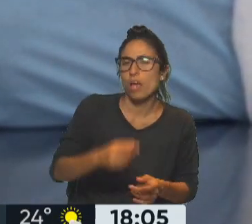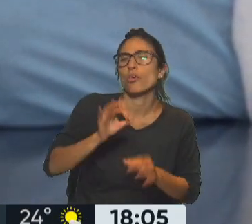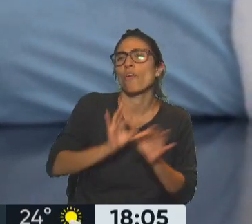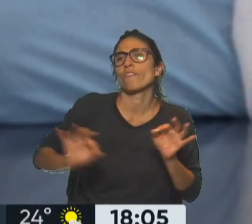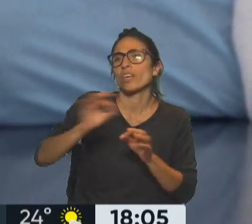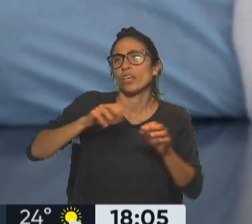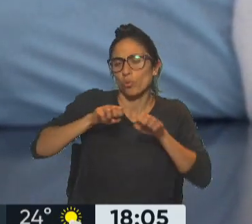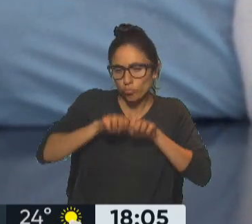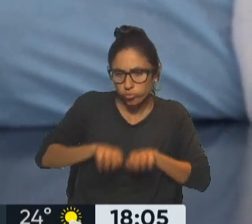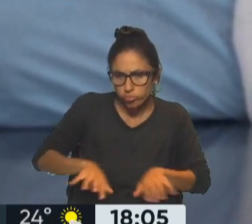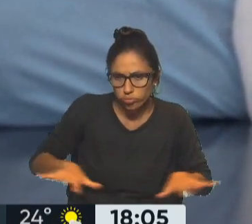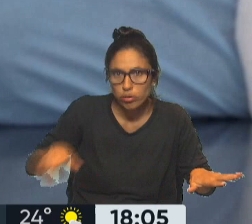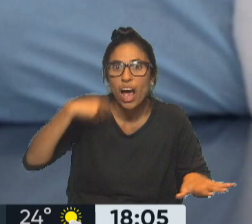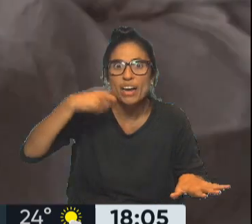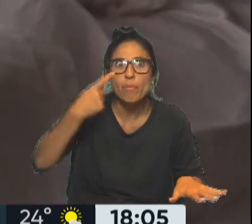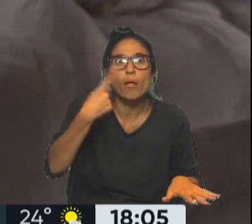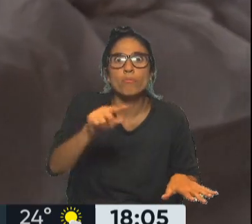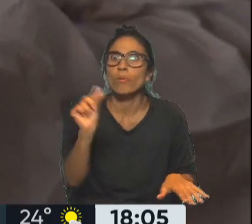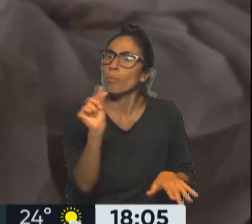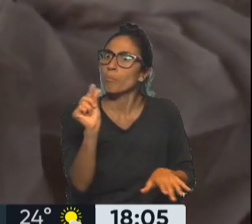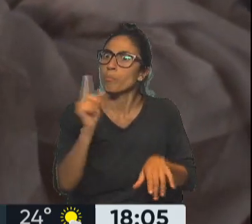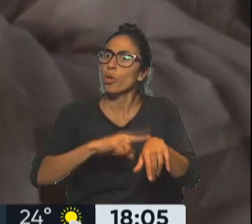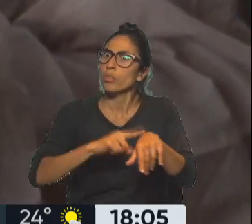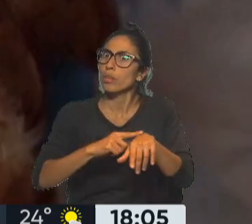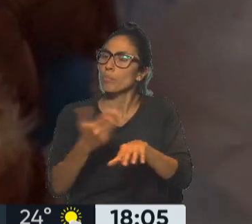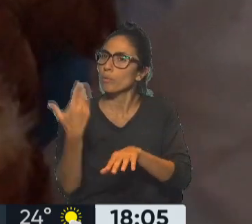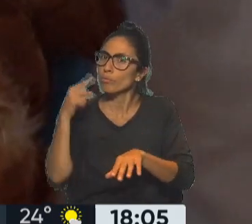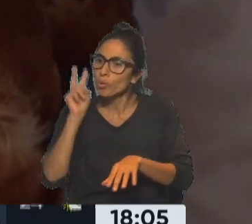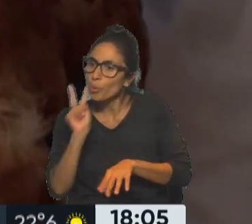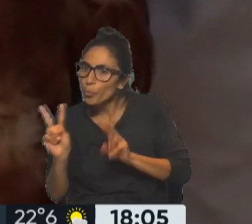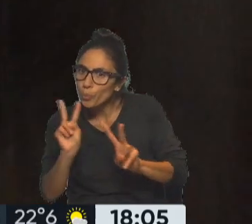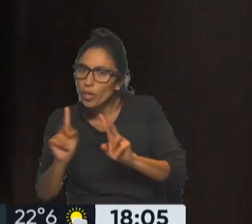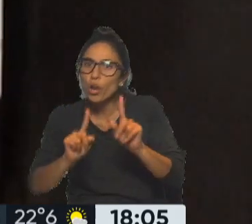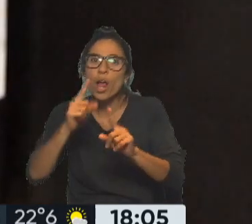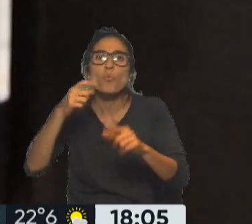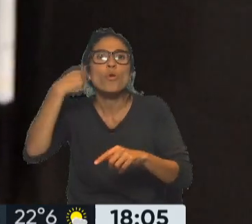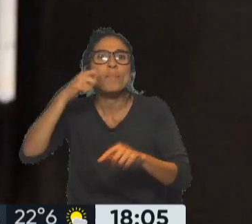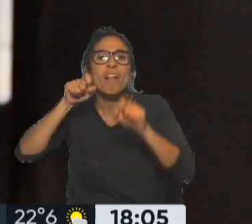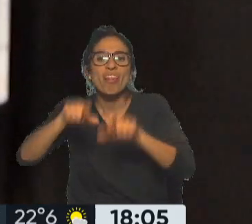marinos, por lo cual esta situación debe ser vigilada muy de cerca.